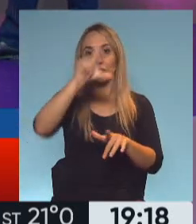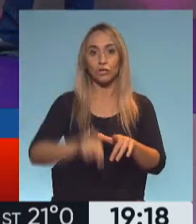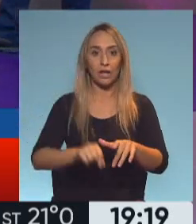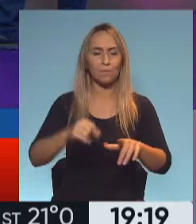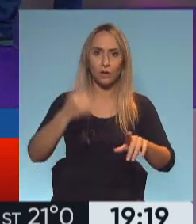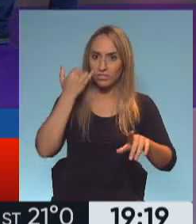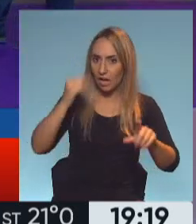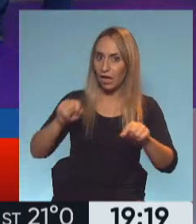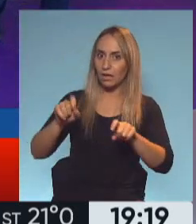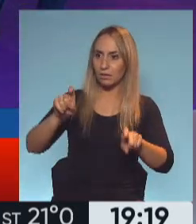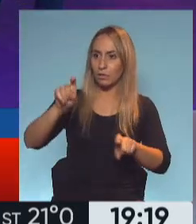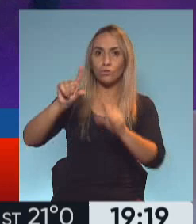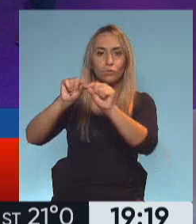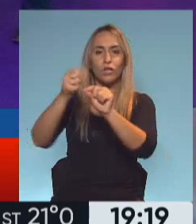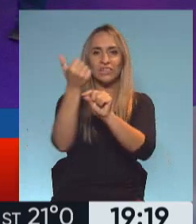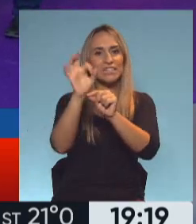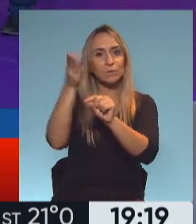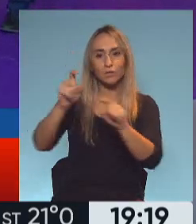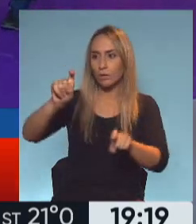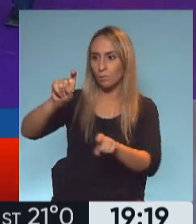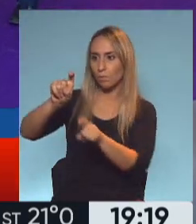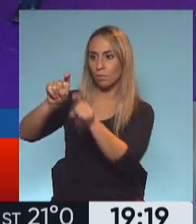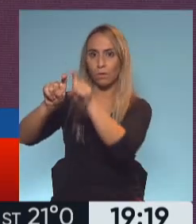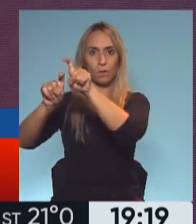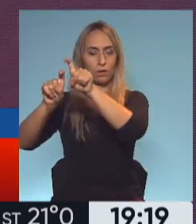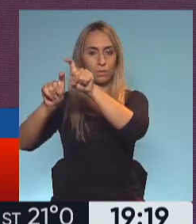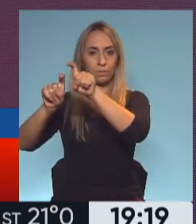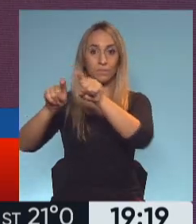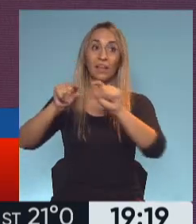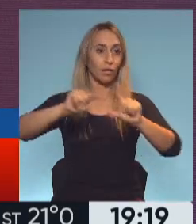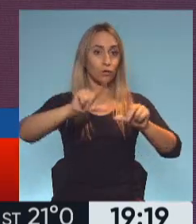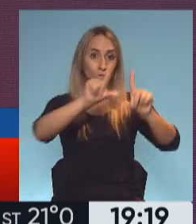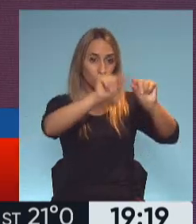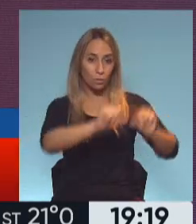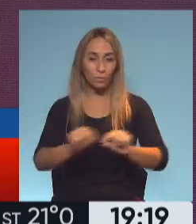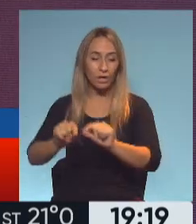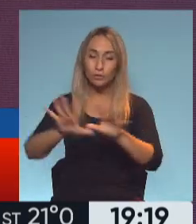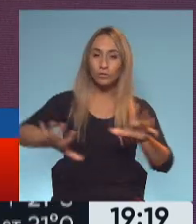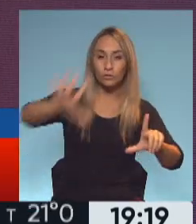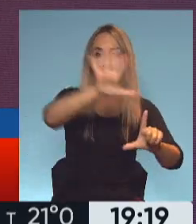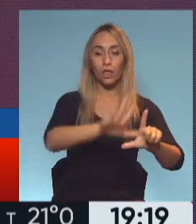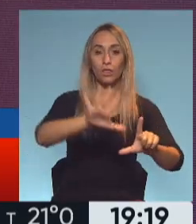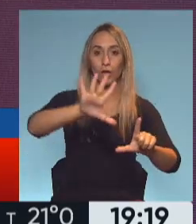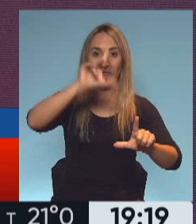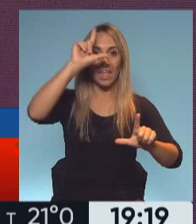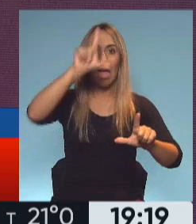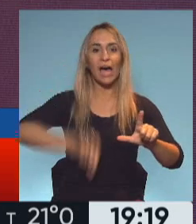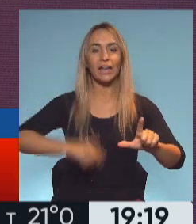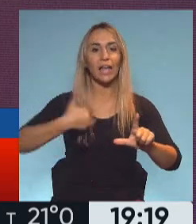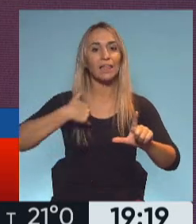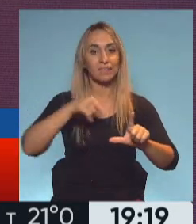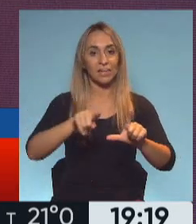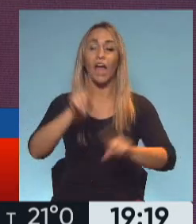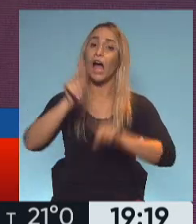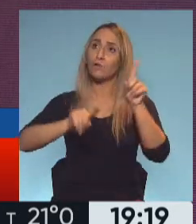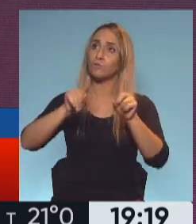Y recuerde una cosa, estos son todas las camas de cuidado intensiva. Todo el país. Claro. O sea, hay lugares donde está todo tranquilito